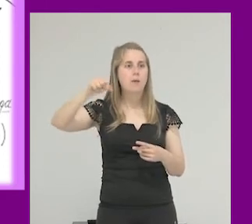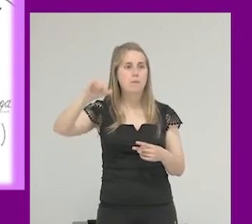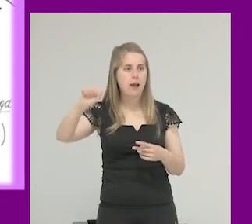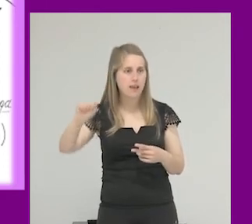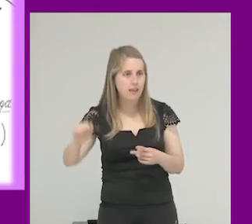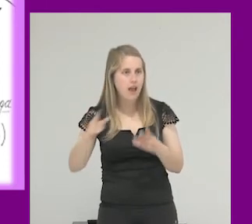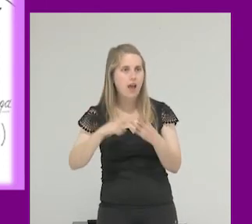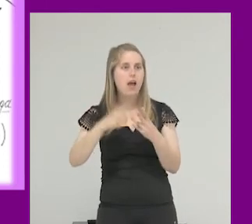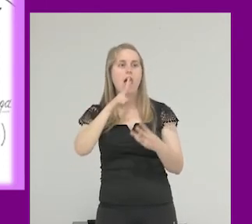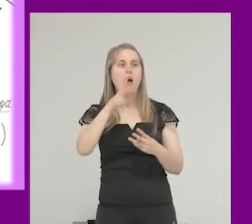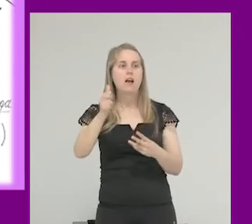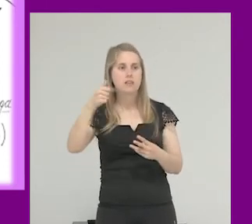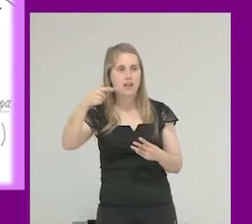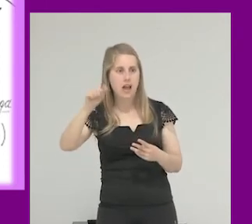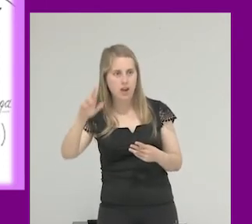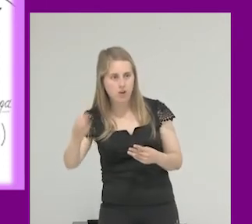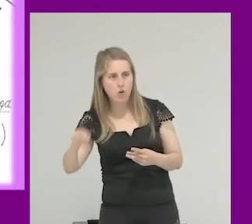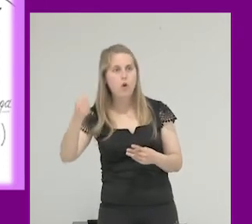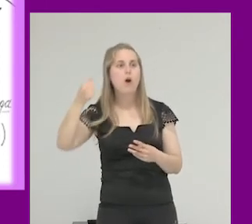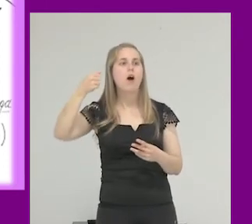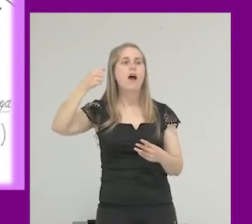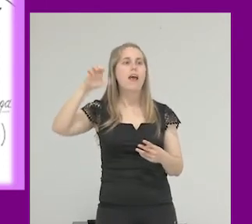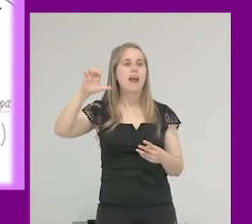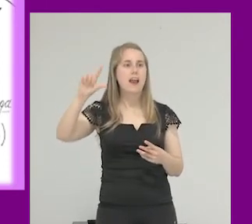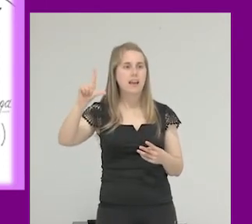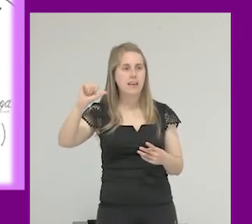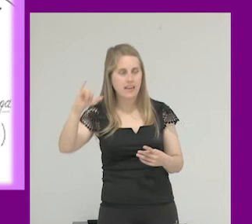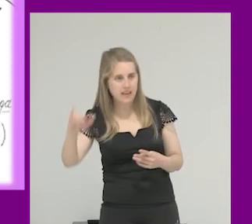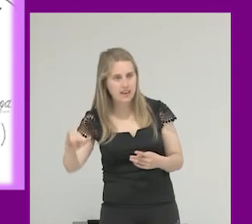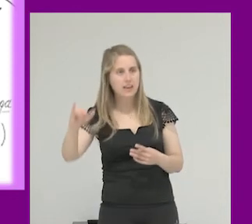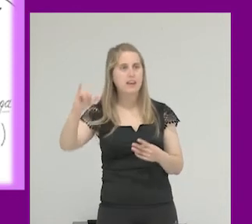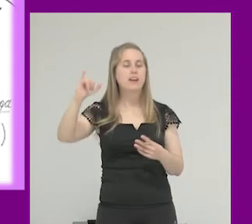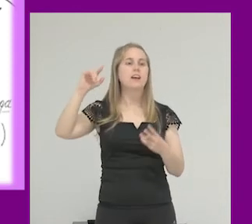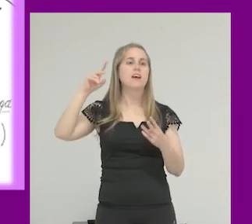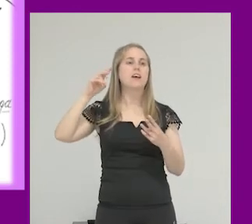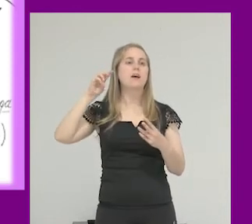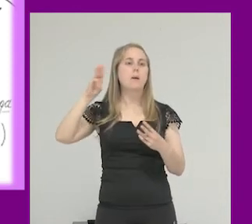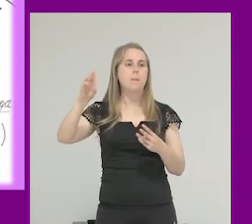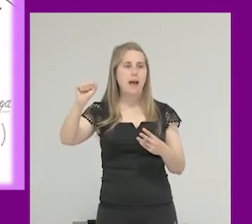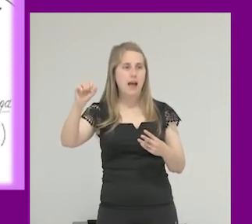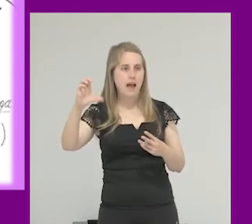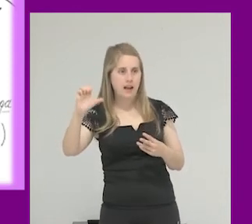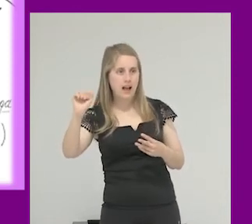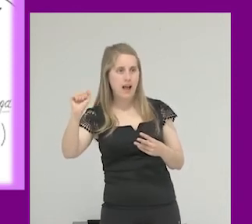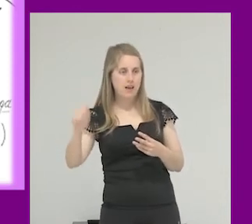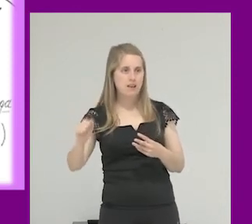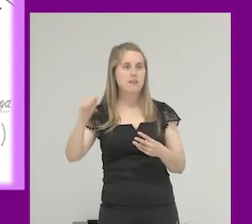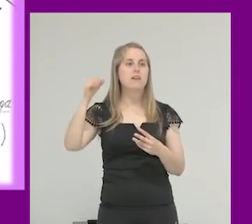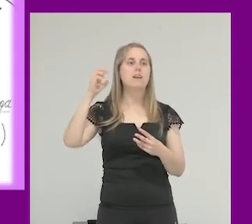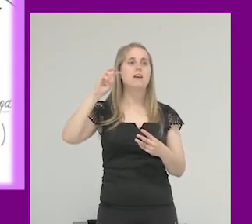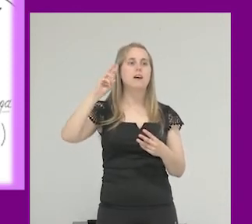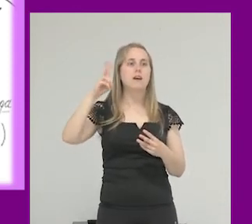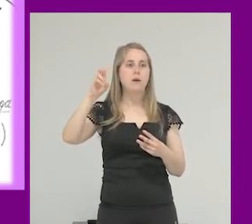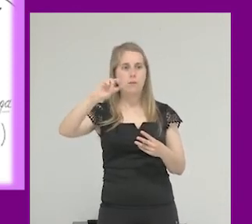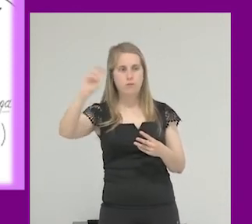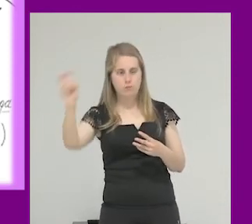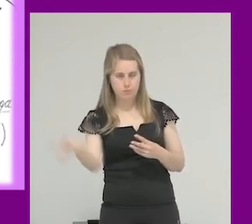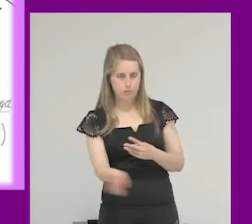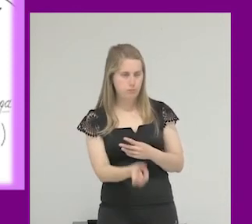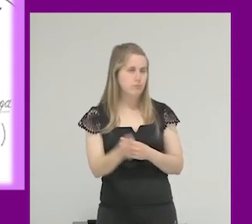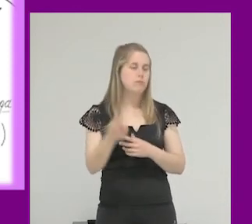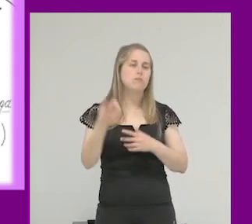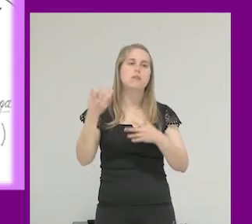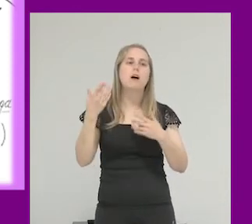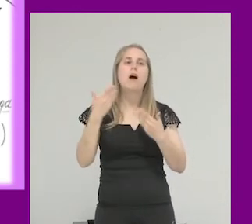Lizoain, Eli Echeverría, Paca Robles, Paqui Díaz de Garayo y más colaboradoras.